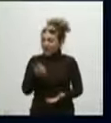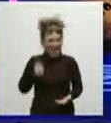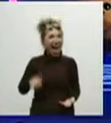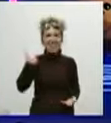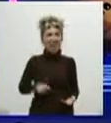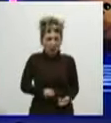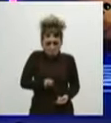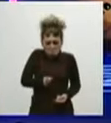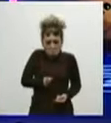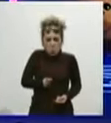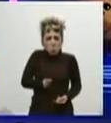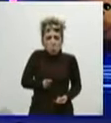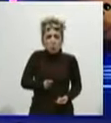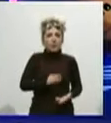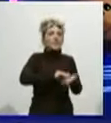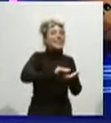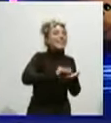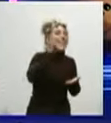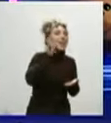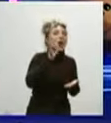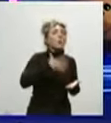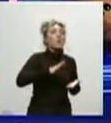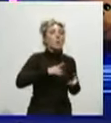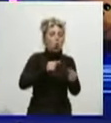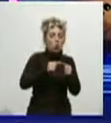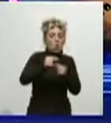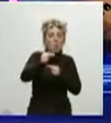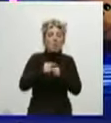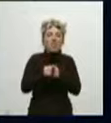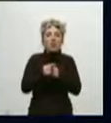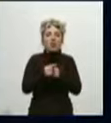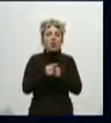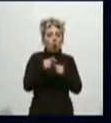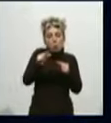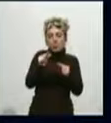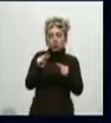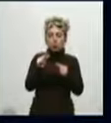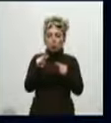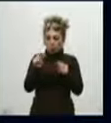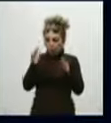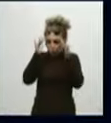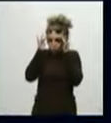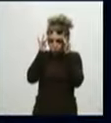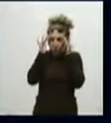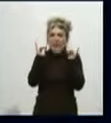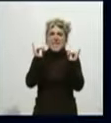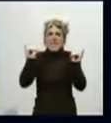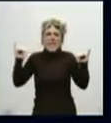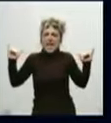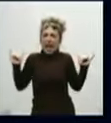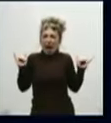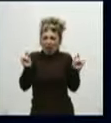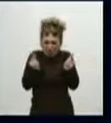coño. Secretaria, proceda a medir, va la secretaria, es un momentito. ¡Yosu! ¡Ay, ay, ay, ay, ay, ay! ¡Cosa